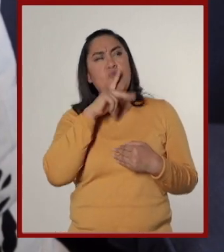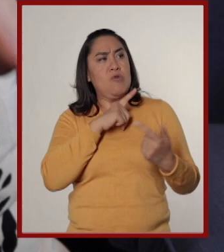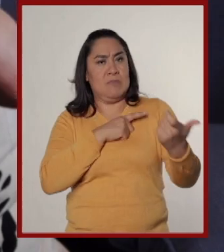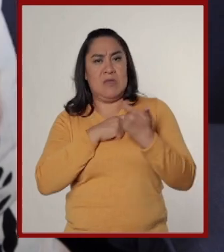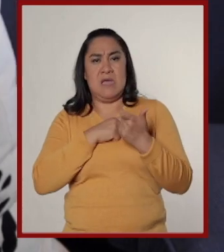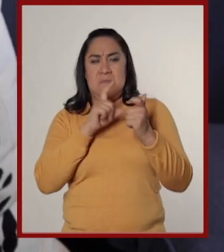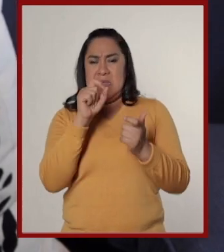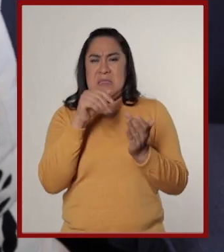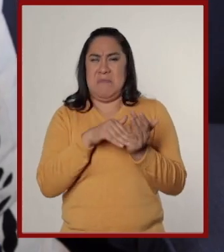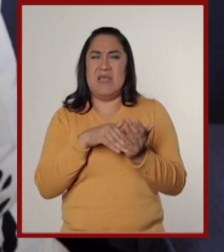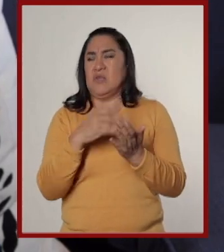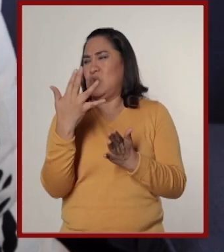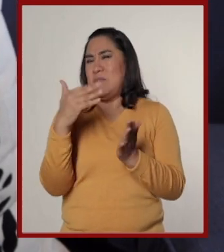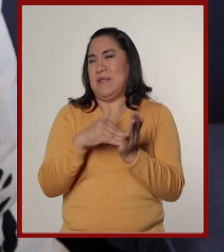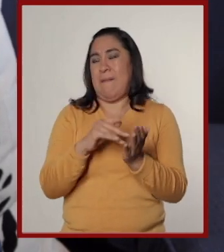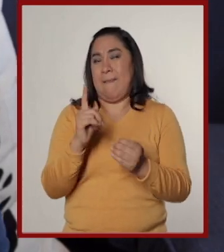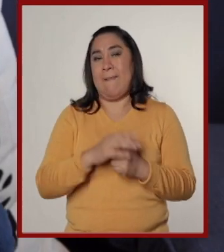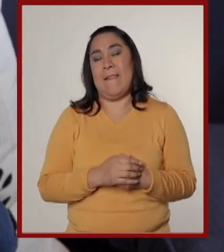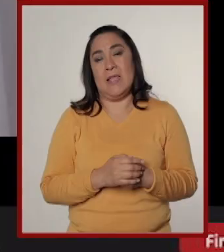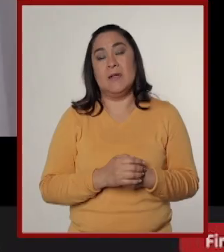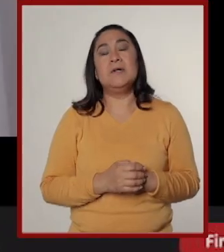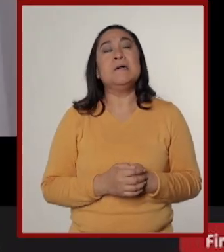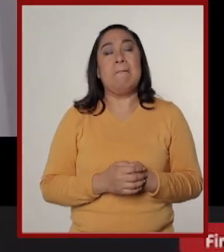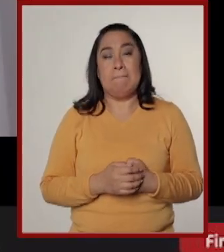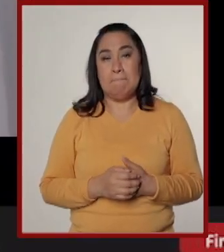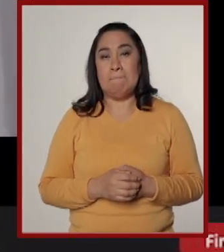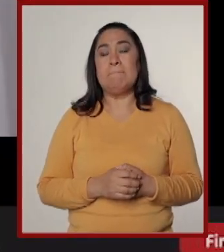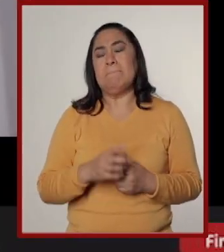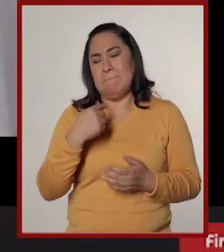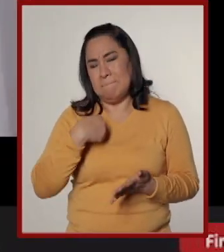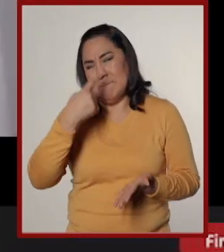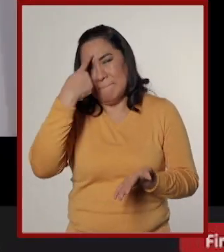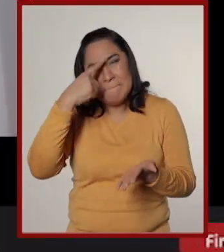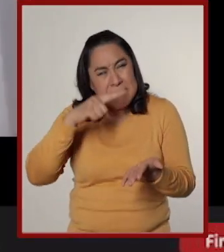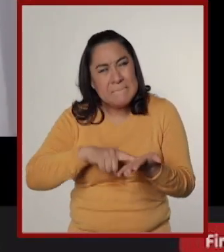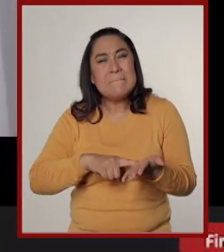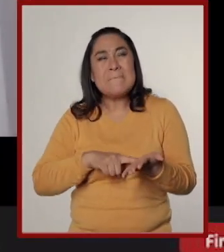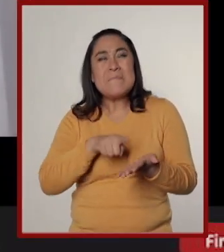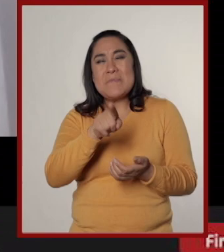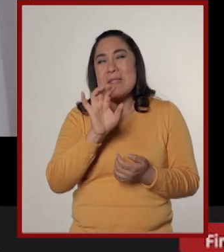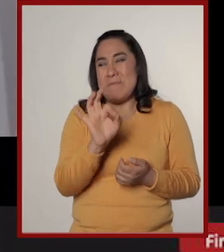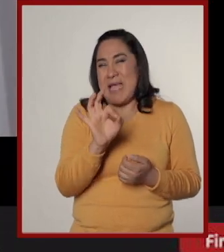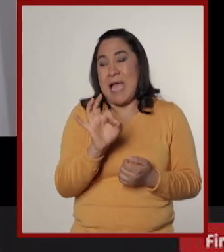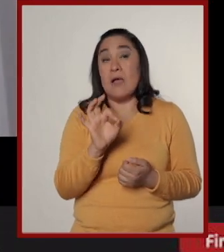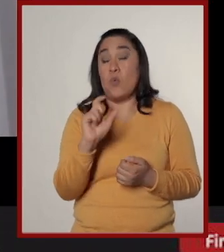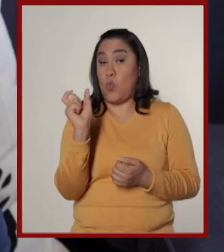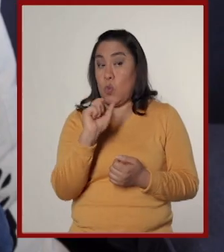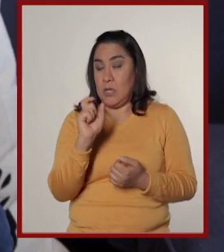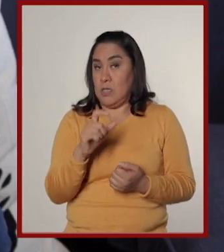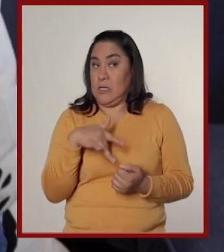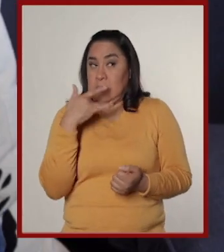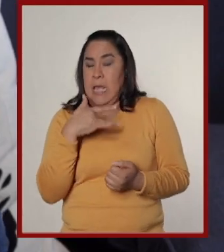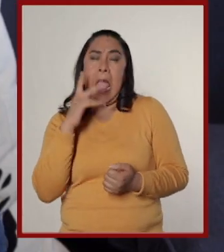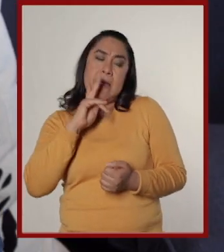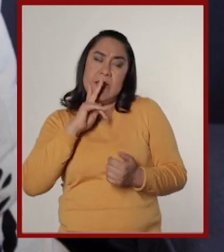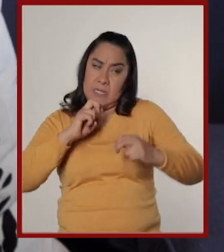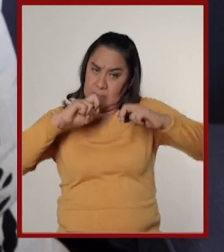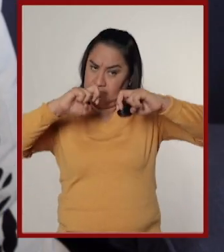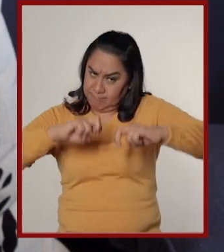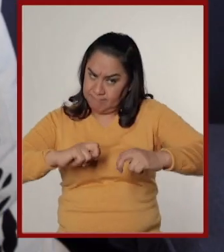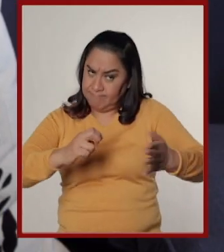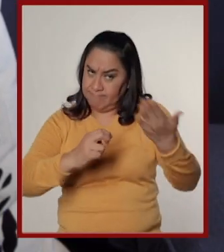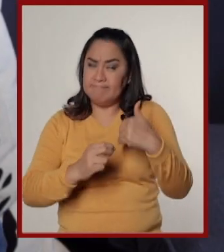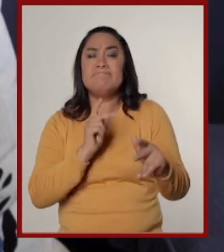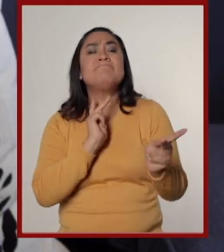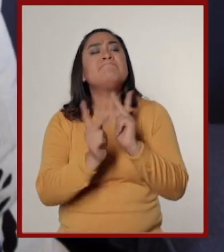la otra persona lo puede lograr entenderte porque sabe la situación. En cambio, cuando estás junto a un mediador, un juez, pues lo dices. Yo creo que